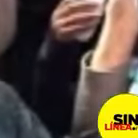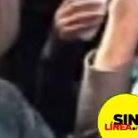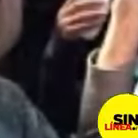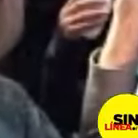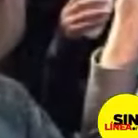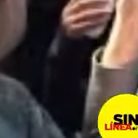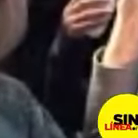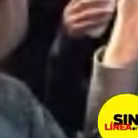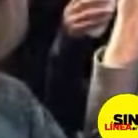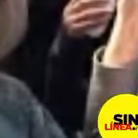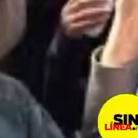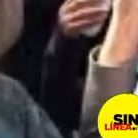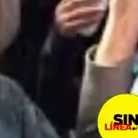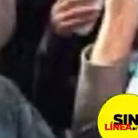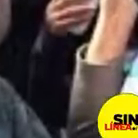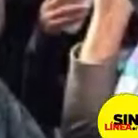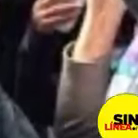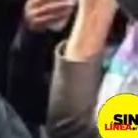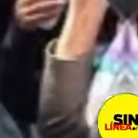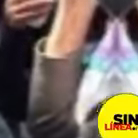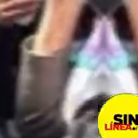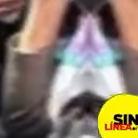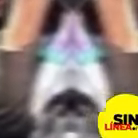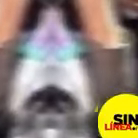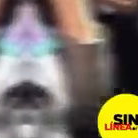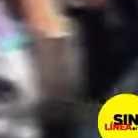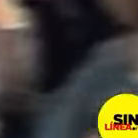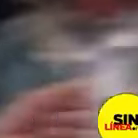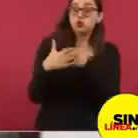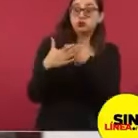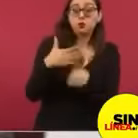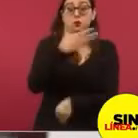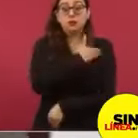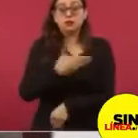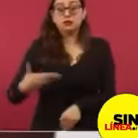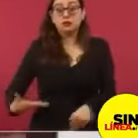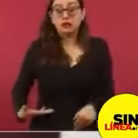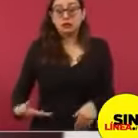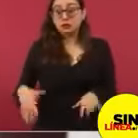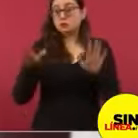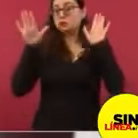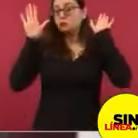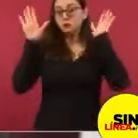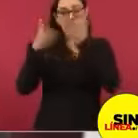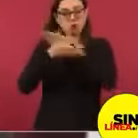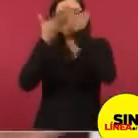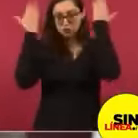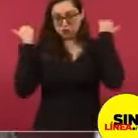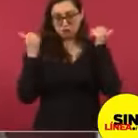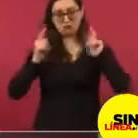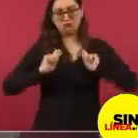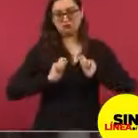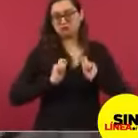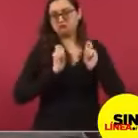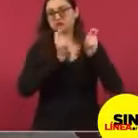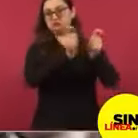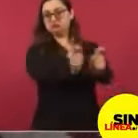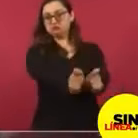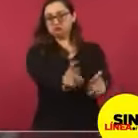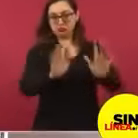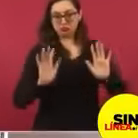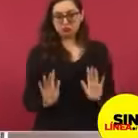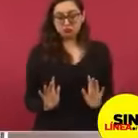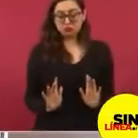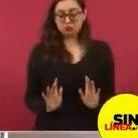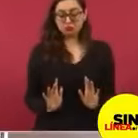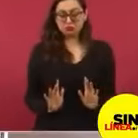estafeta a quien le va a sustituir. Y estoy contento porque los que veo que